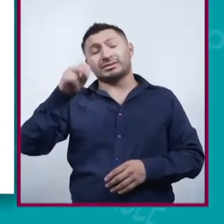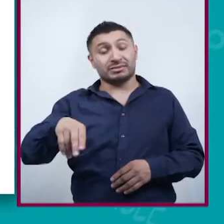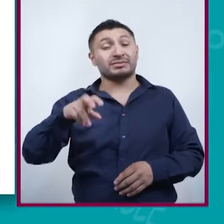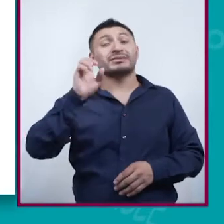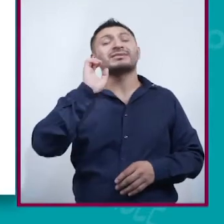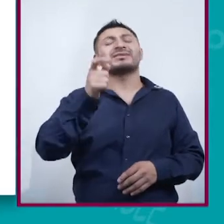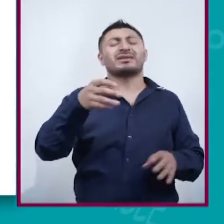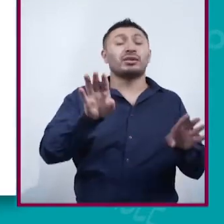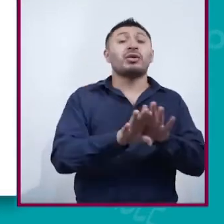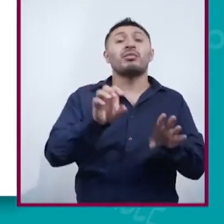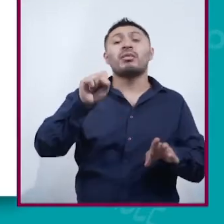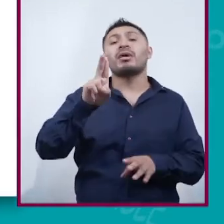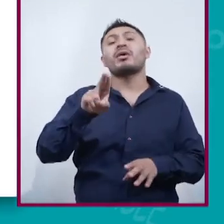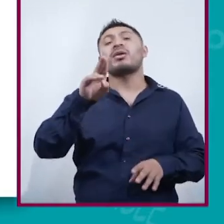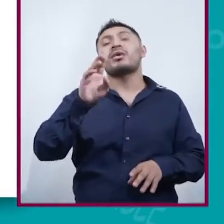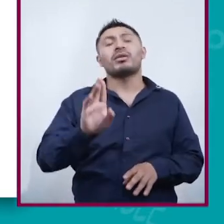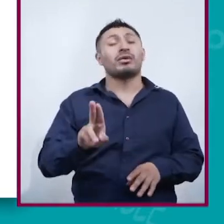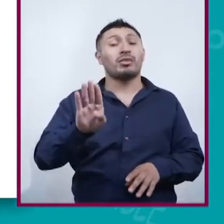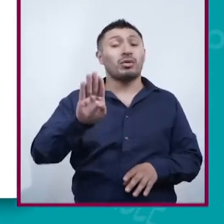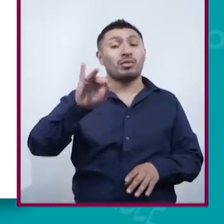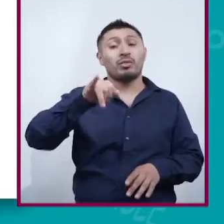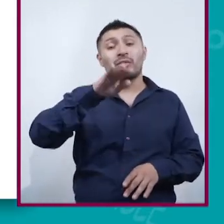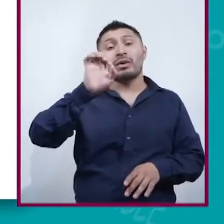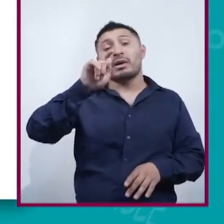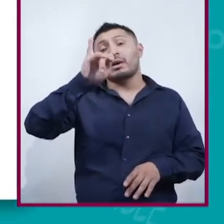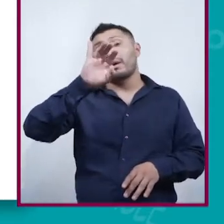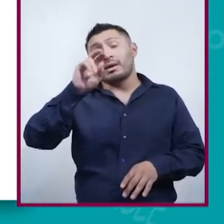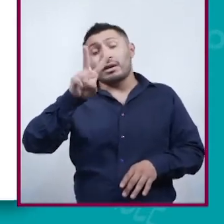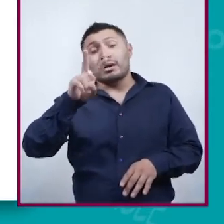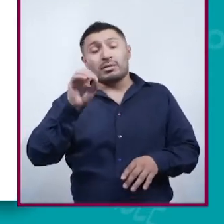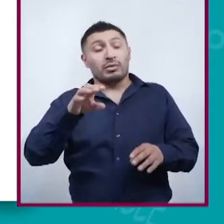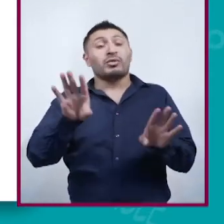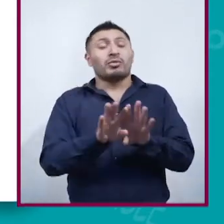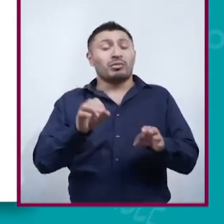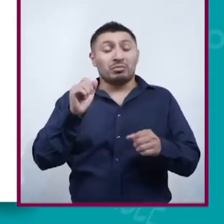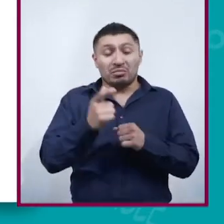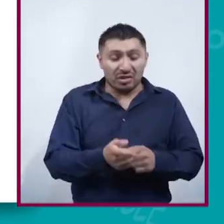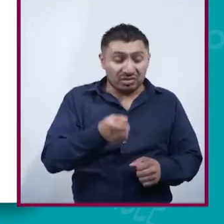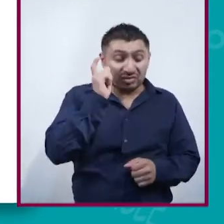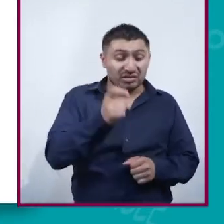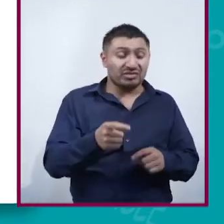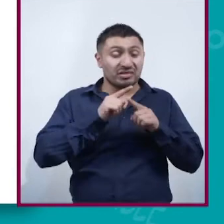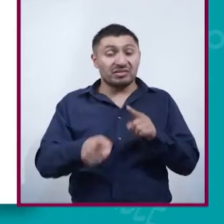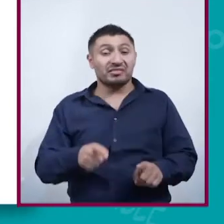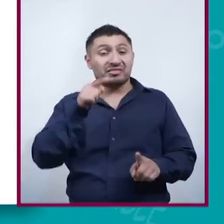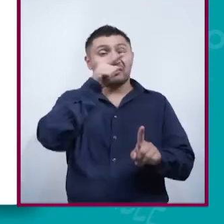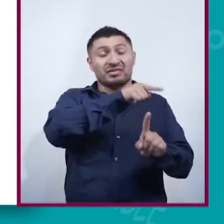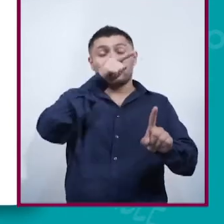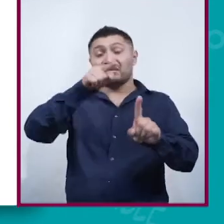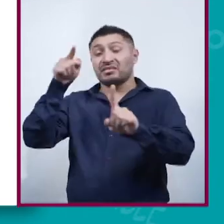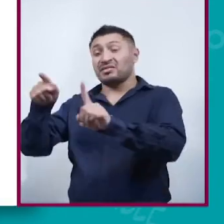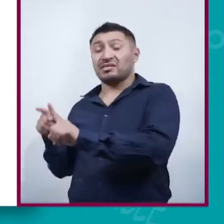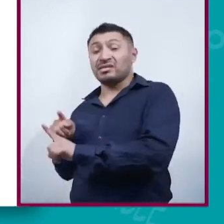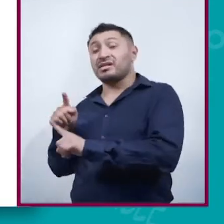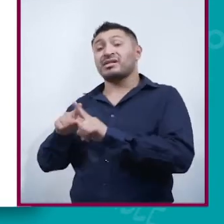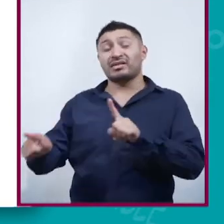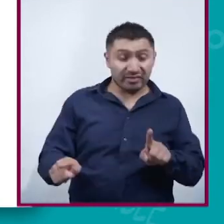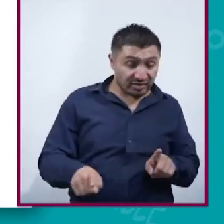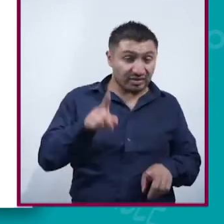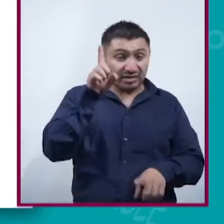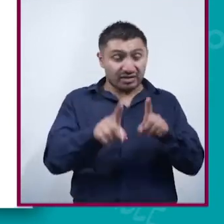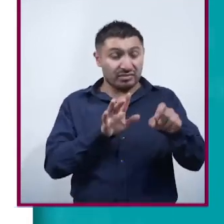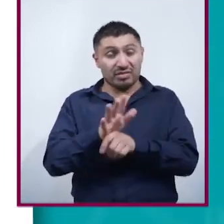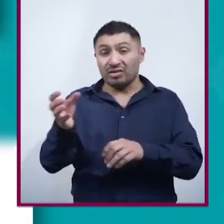lo subjetivo, que es cuando un objeto puede significar algo diferente para distintas personas según la cantidad de información con la